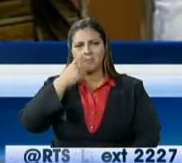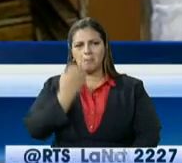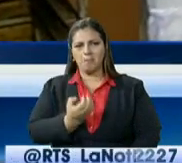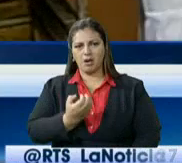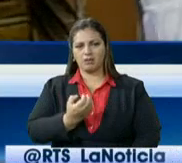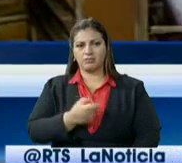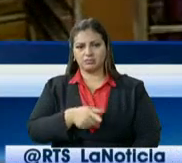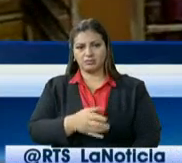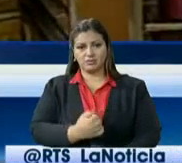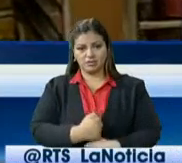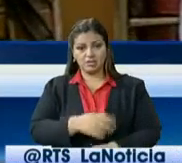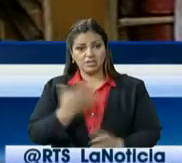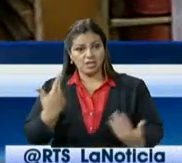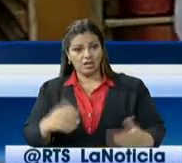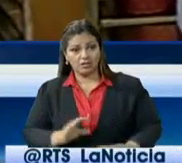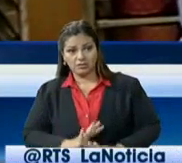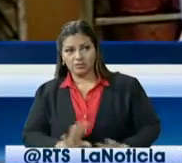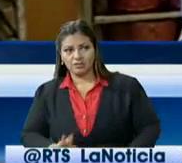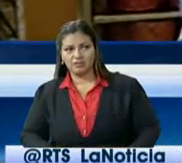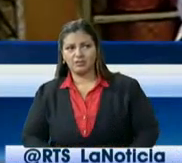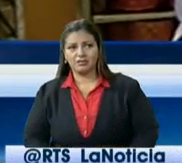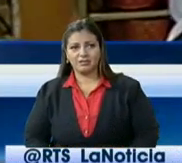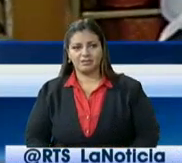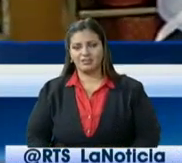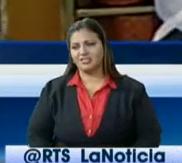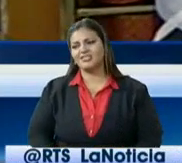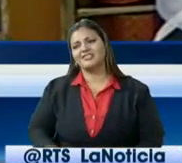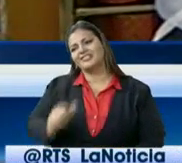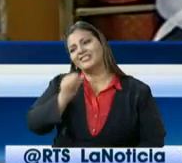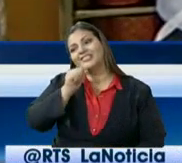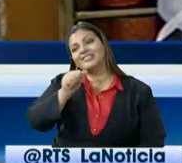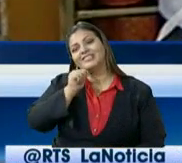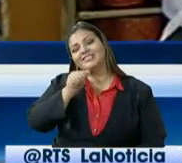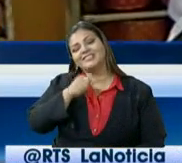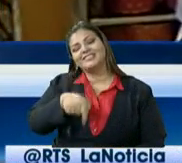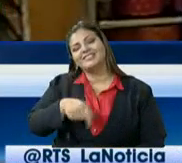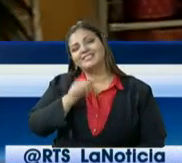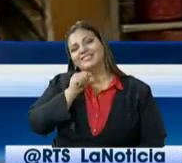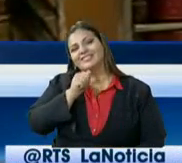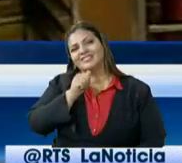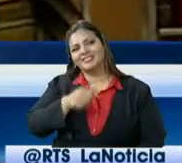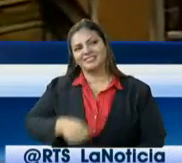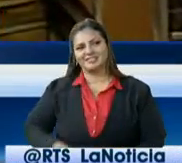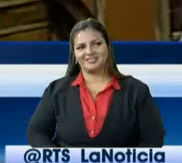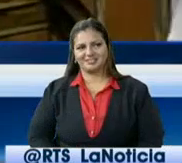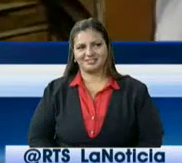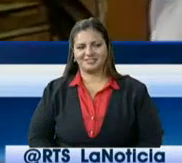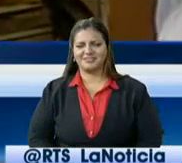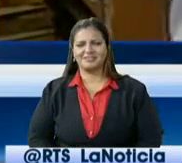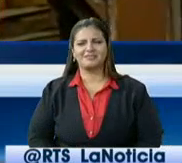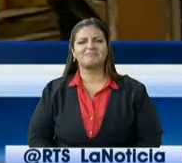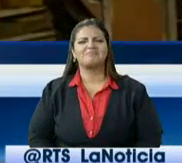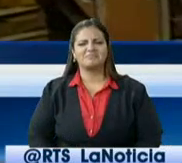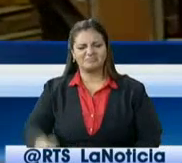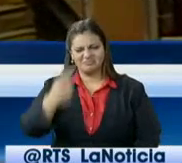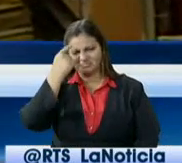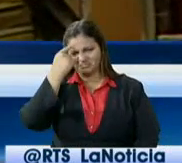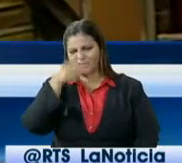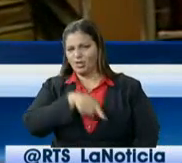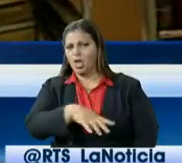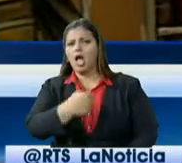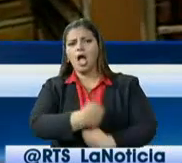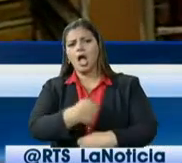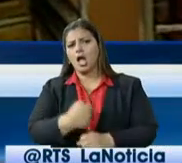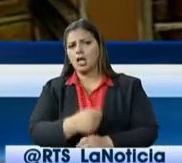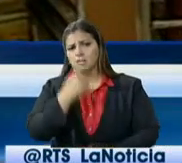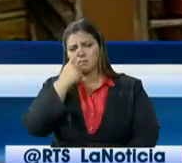listo? Todavía no, porque está en masa. Ah, ya. Está en masa. Pero para mí que Enrique se ha dedicado a comer pan, en vez de hacer. Hasta que la